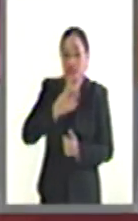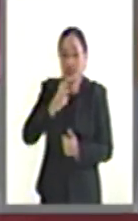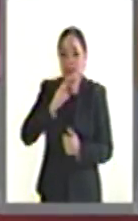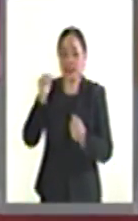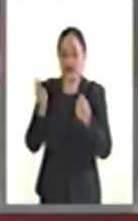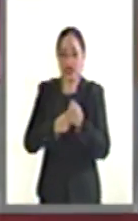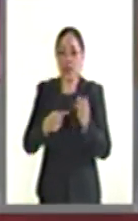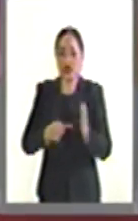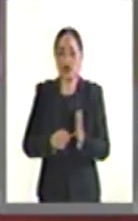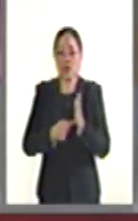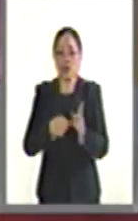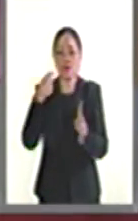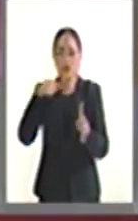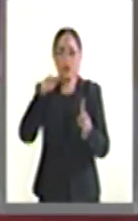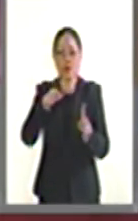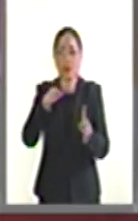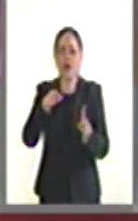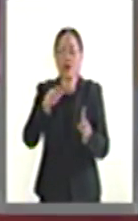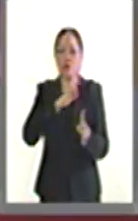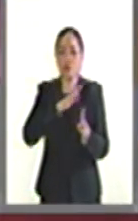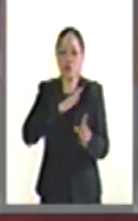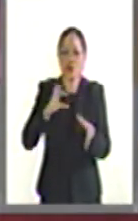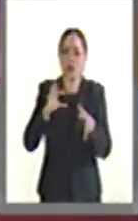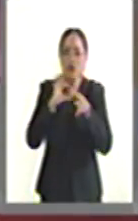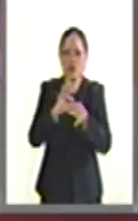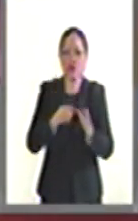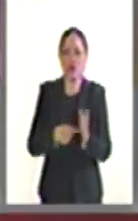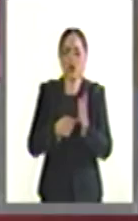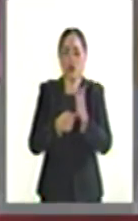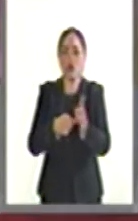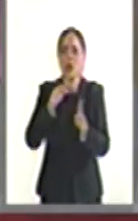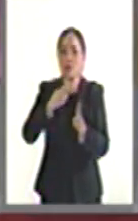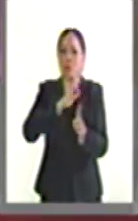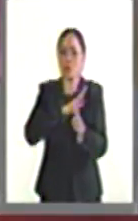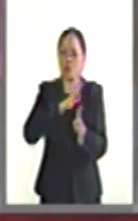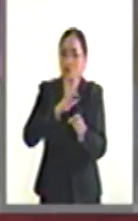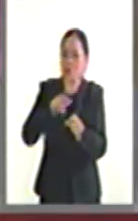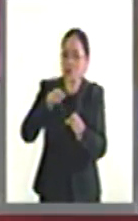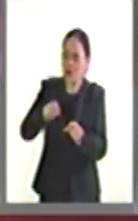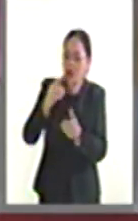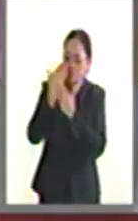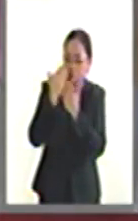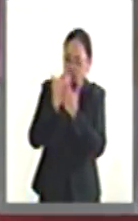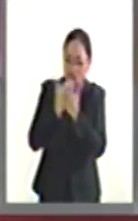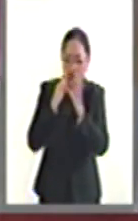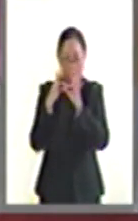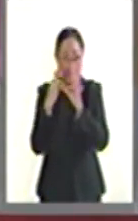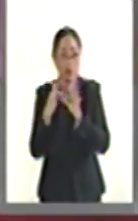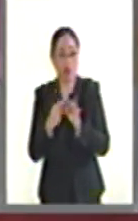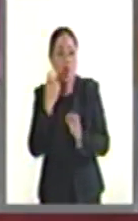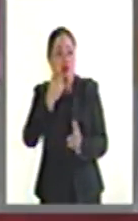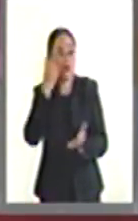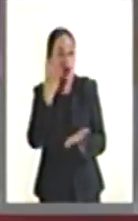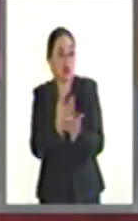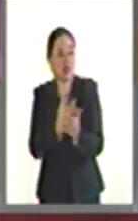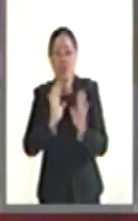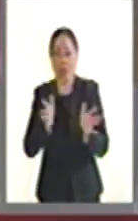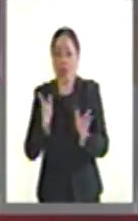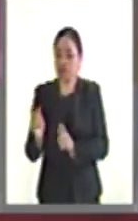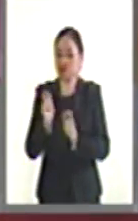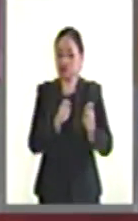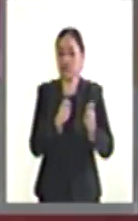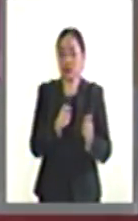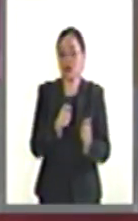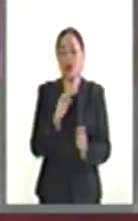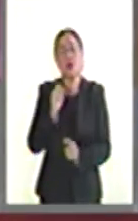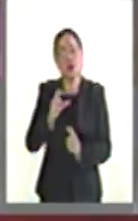filtro efímero a través del cual solo se califique la procedencia de requisitos meramente administrativos. La